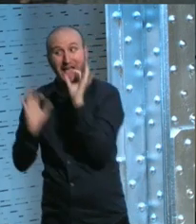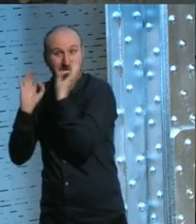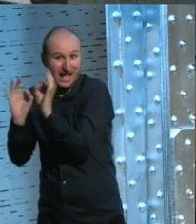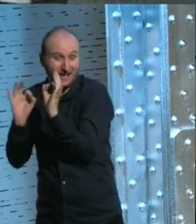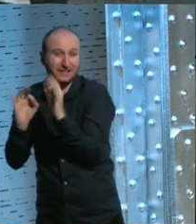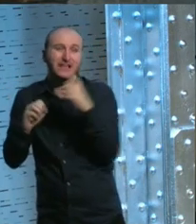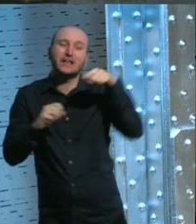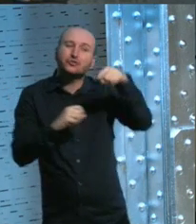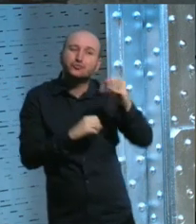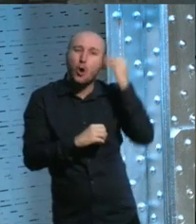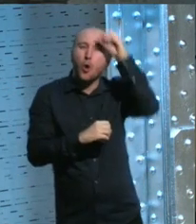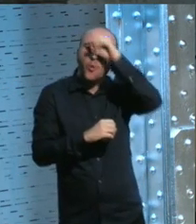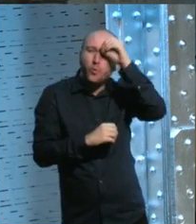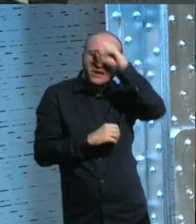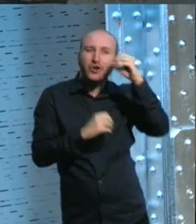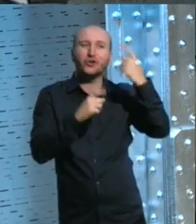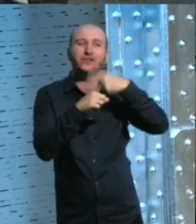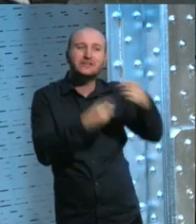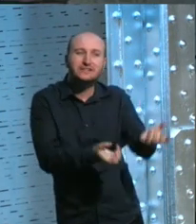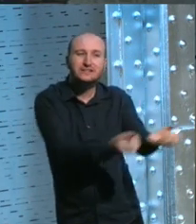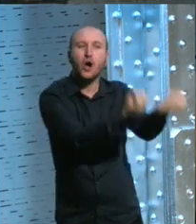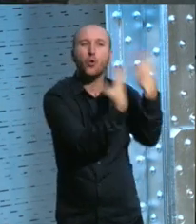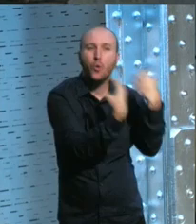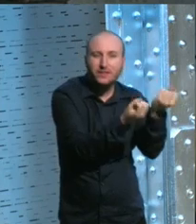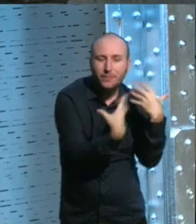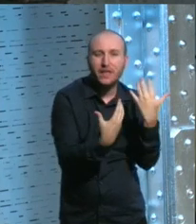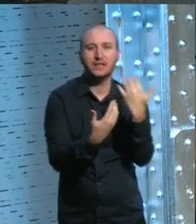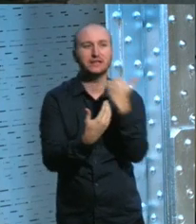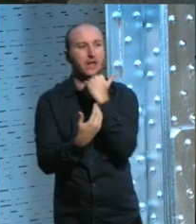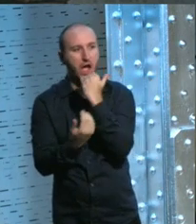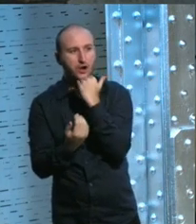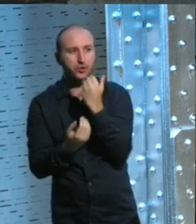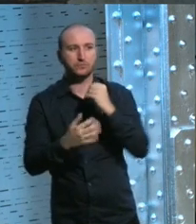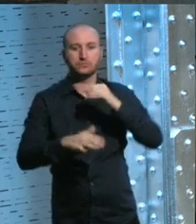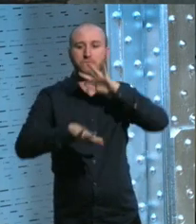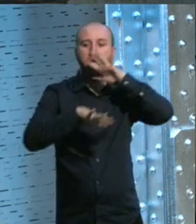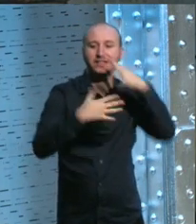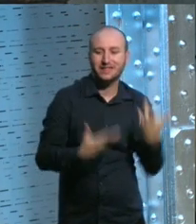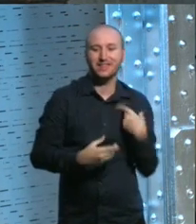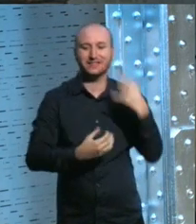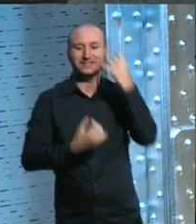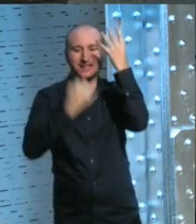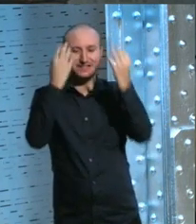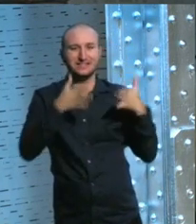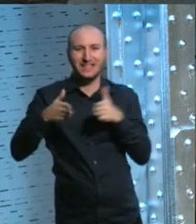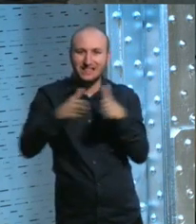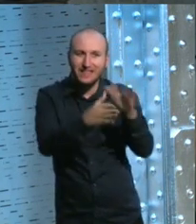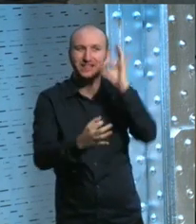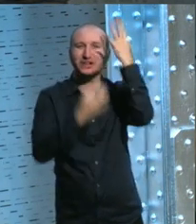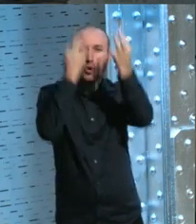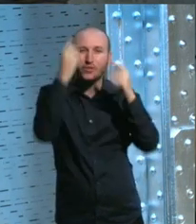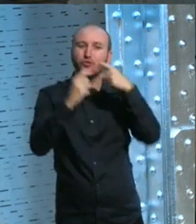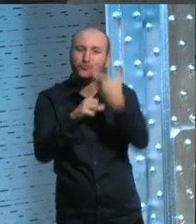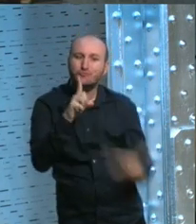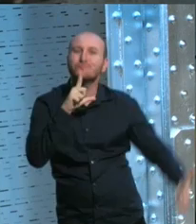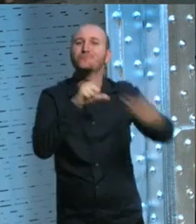serían, a tu juicio, qué nos puedes hablar, sintetizar de cuáles son las tendencias claves de la innovación que has descubierto,